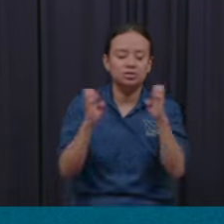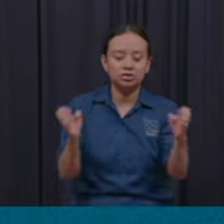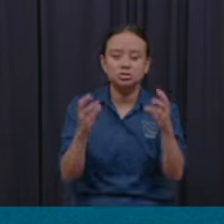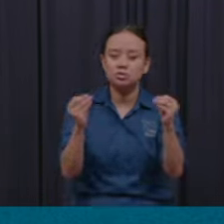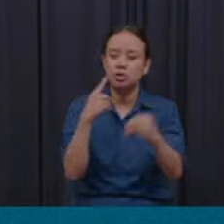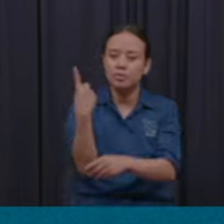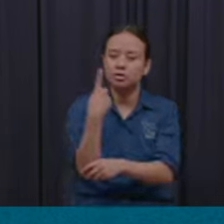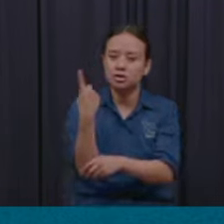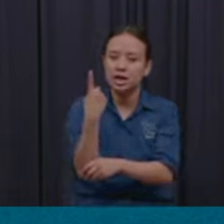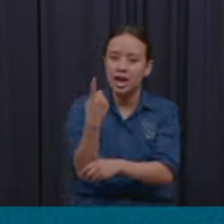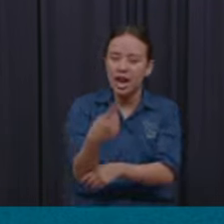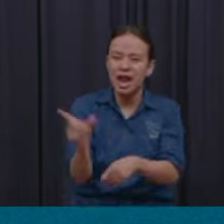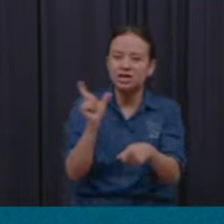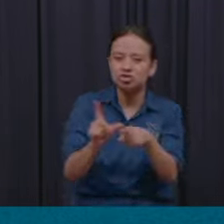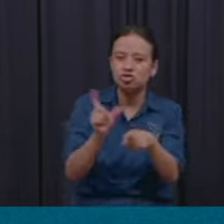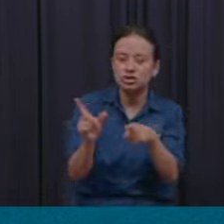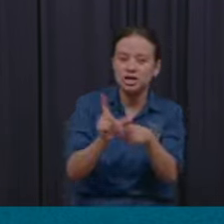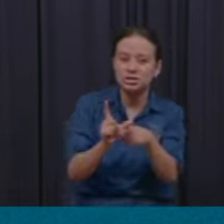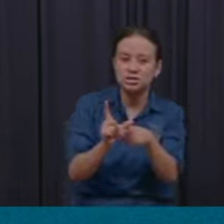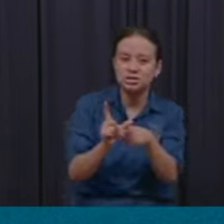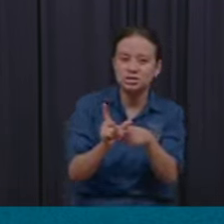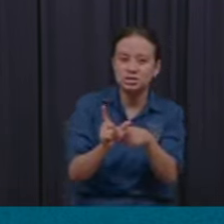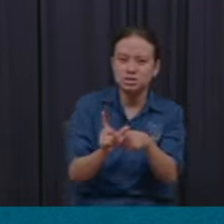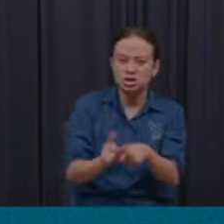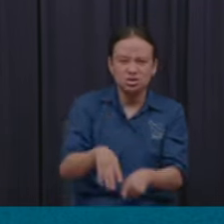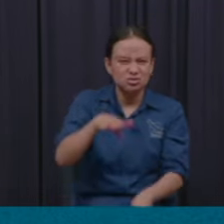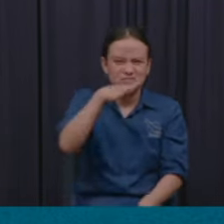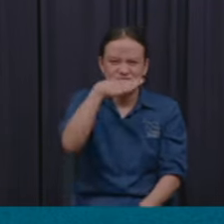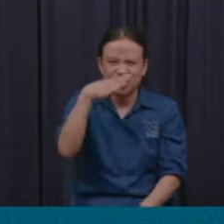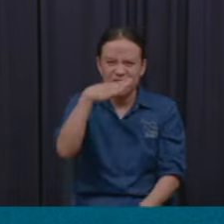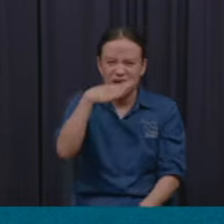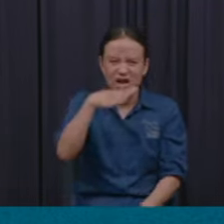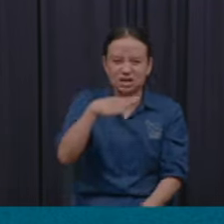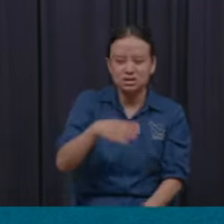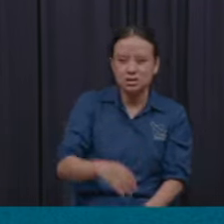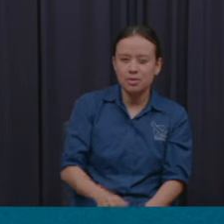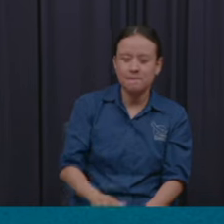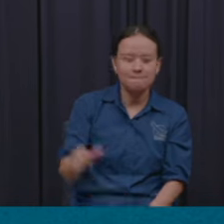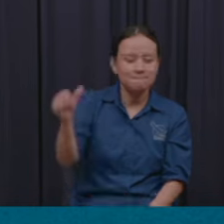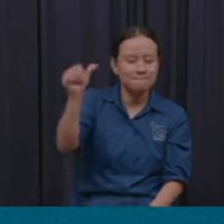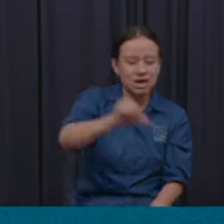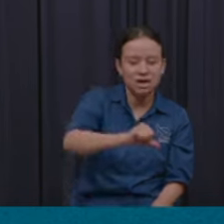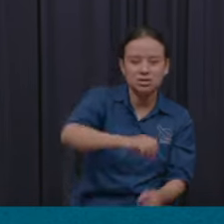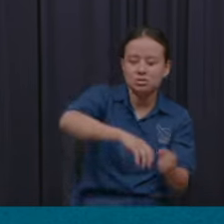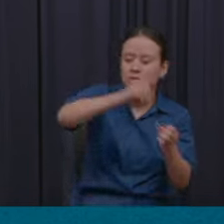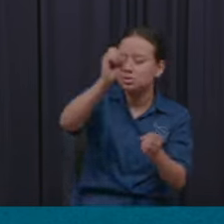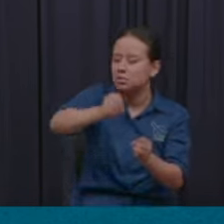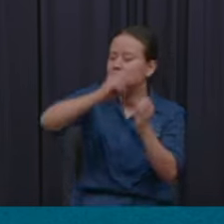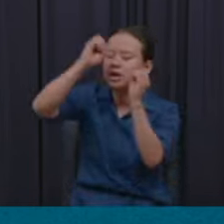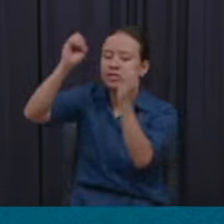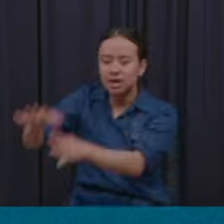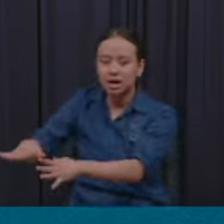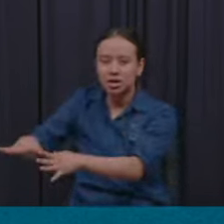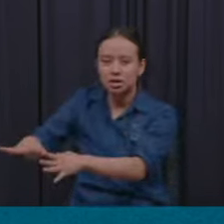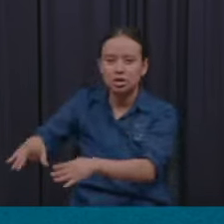casa. Objetos. Yo no estoy hablando, diga, es desagradable, mi suegro se va. No, yo estoy. Objetos.